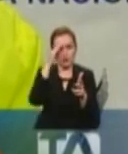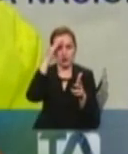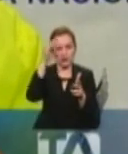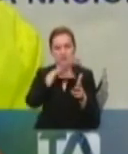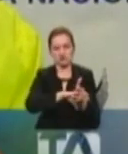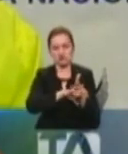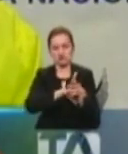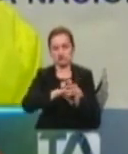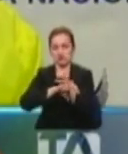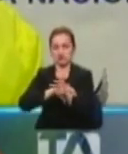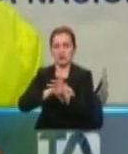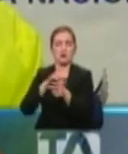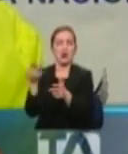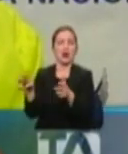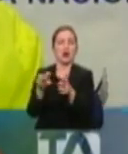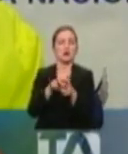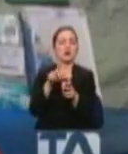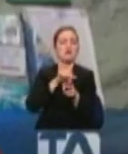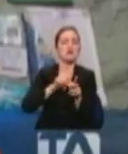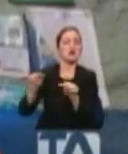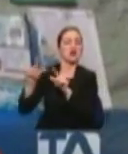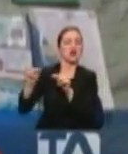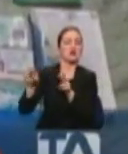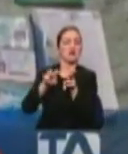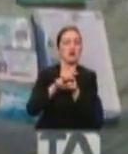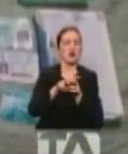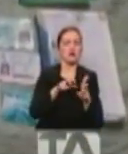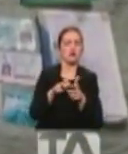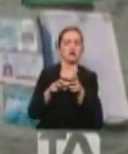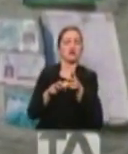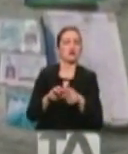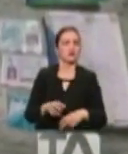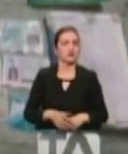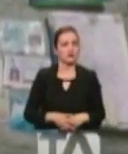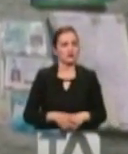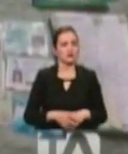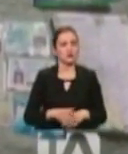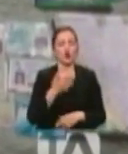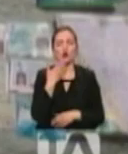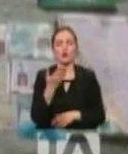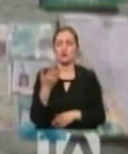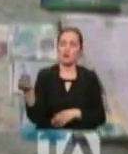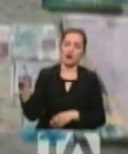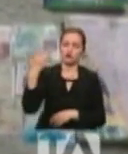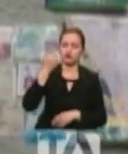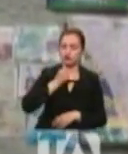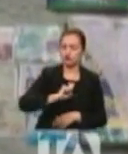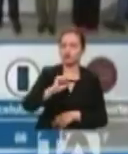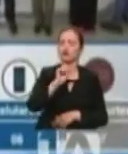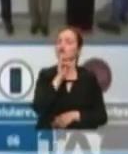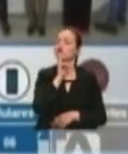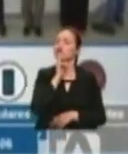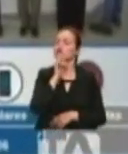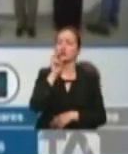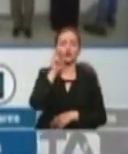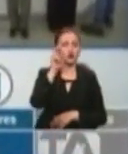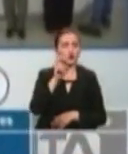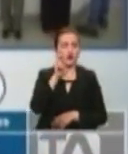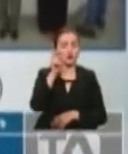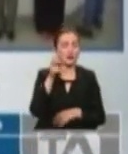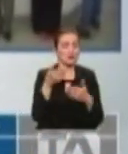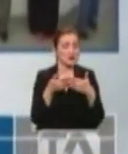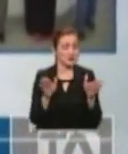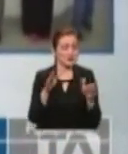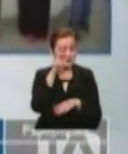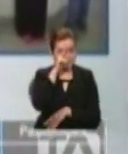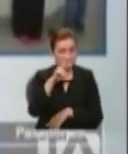para el transporte de los futuros migrantes. El modus operandi era ofrecer viajes turísticos hacia Estados Unidos, pero en Panamá